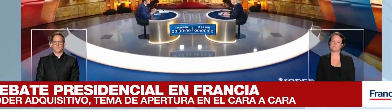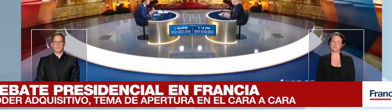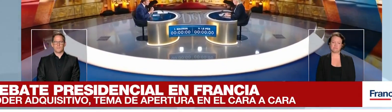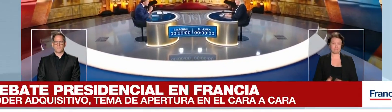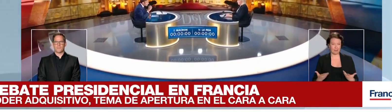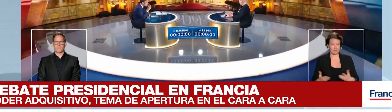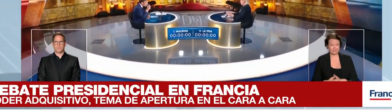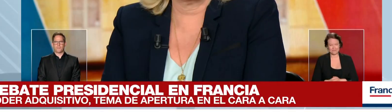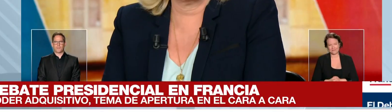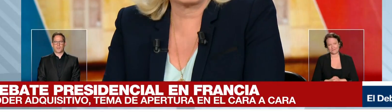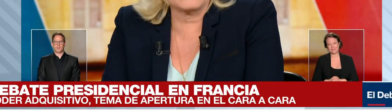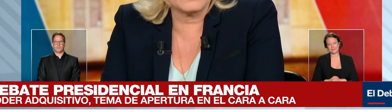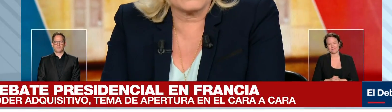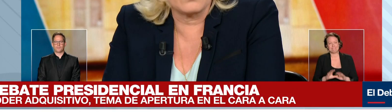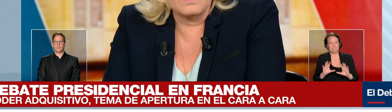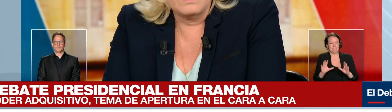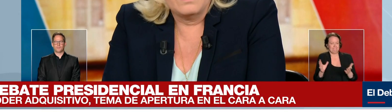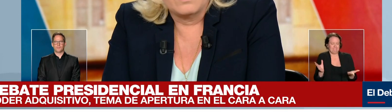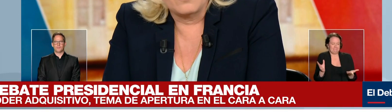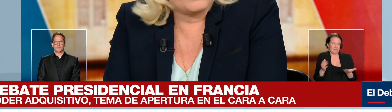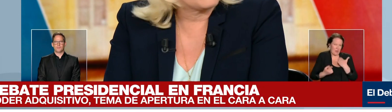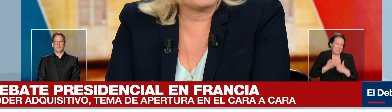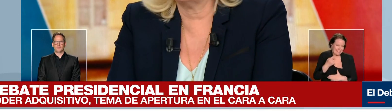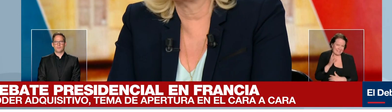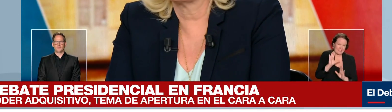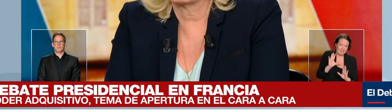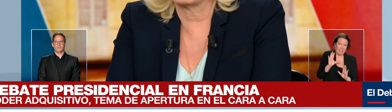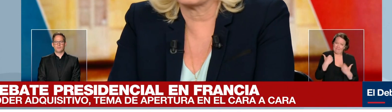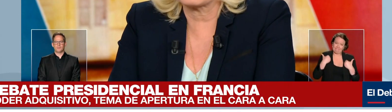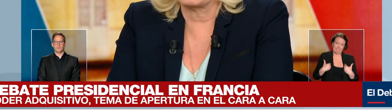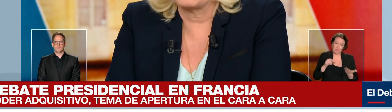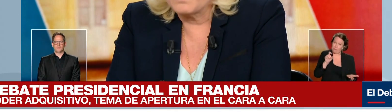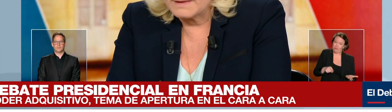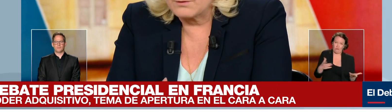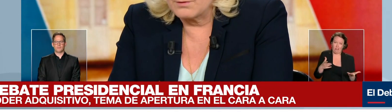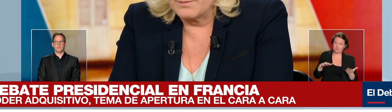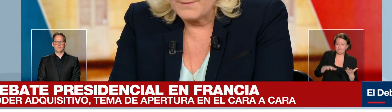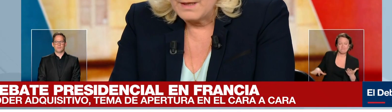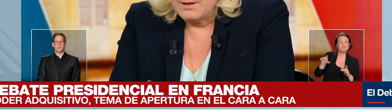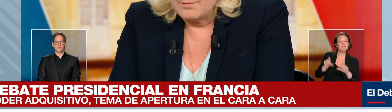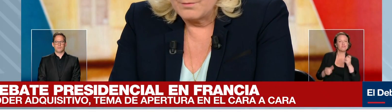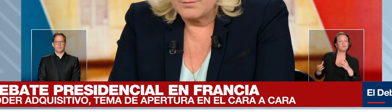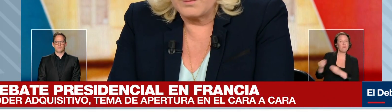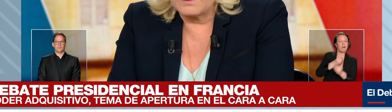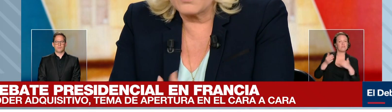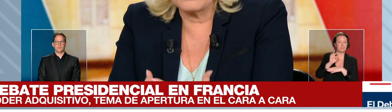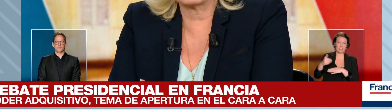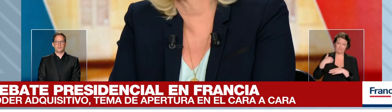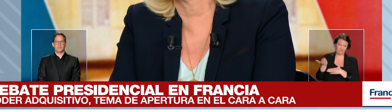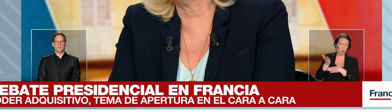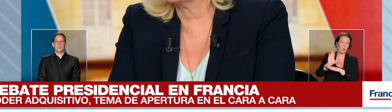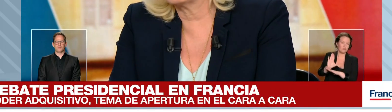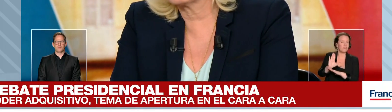los franceses? Sí, primero me veo obligada una vez más a ser el portavoz de los